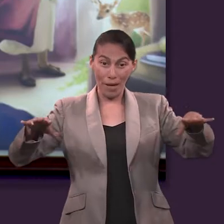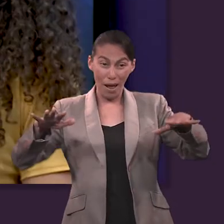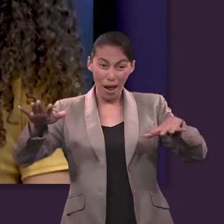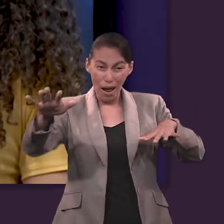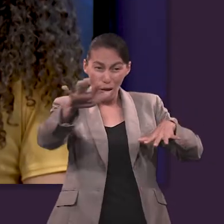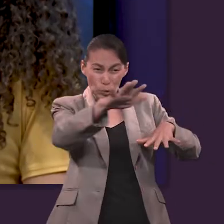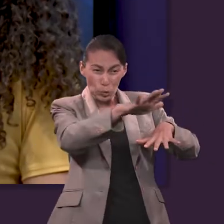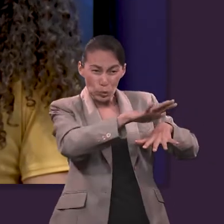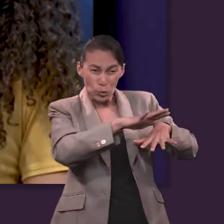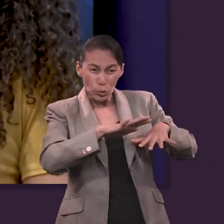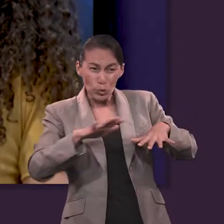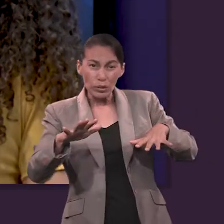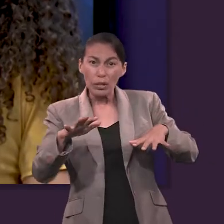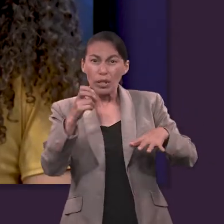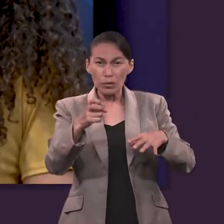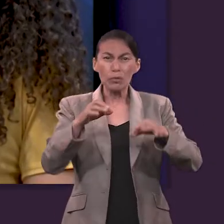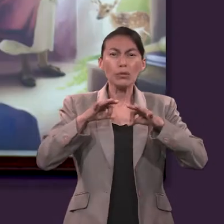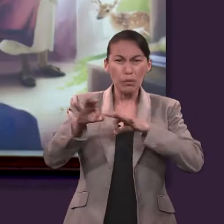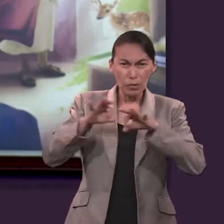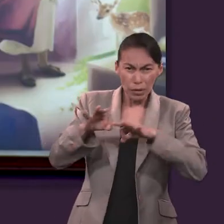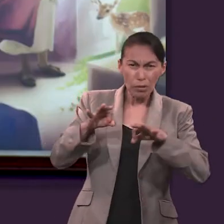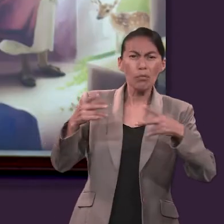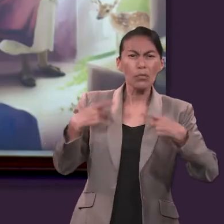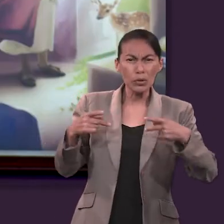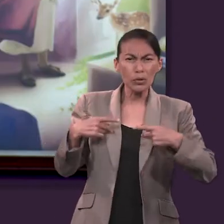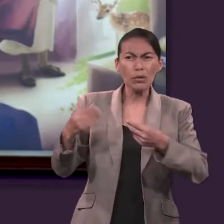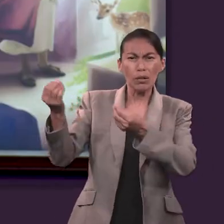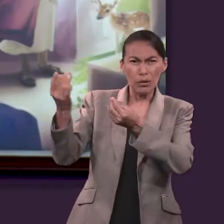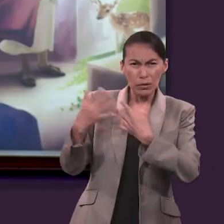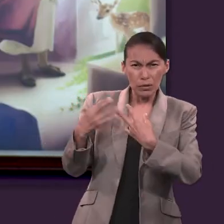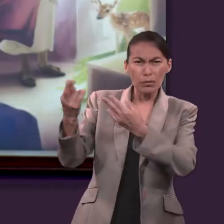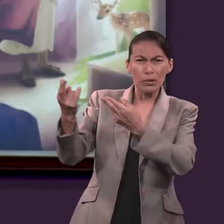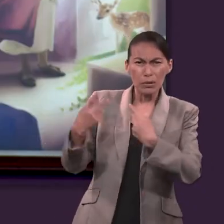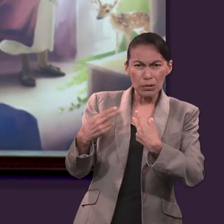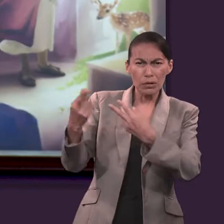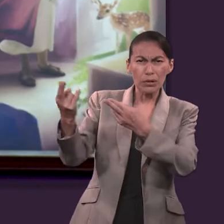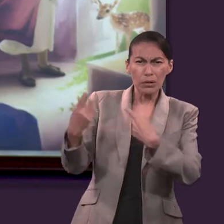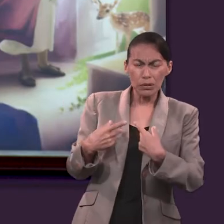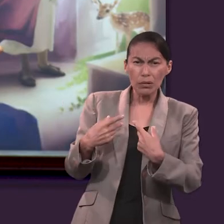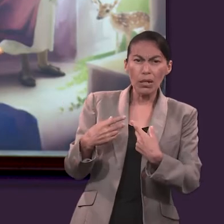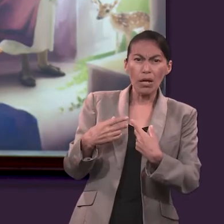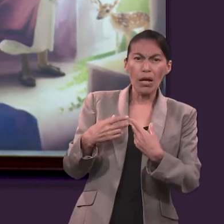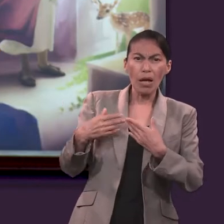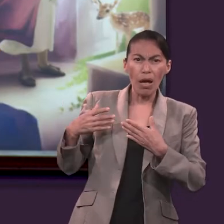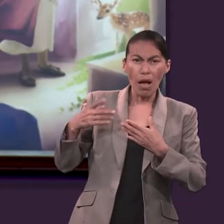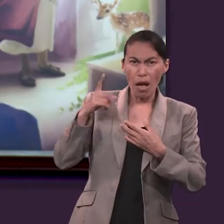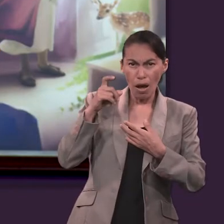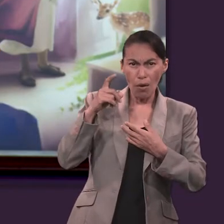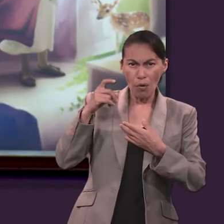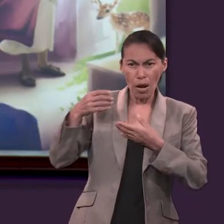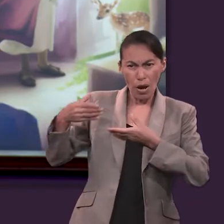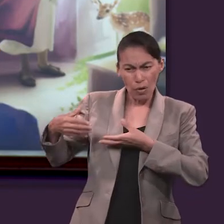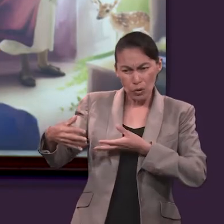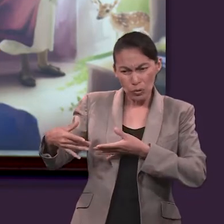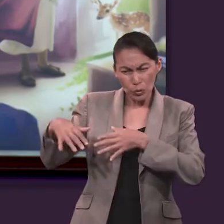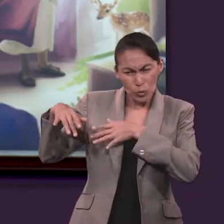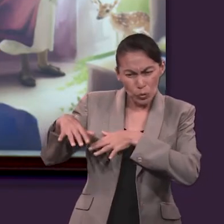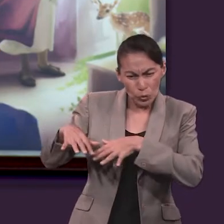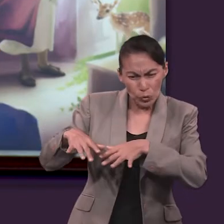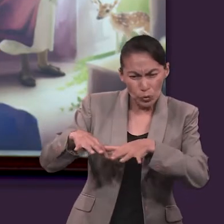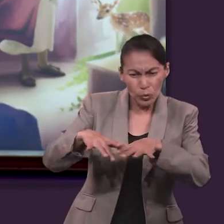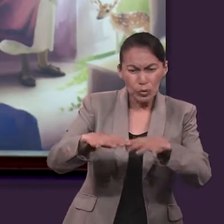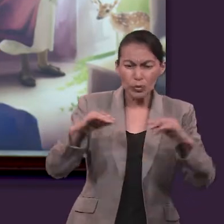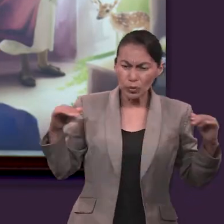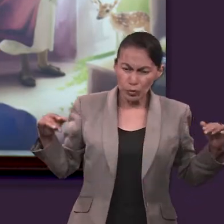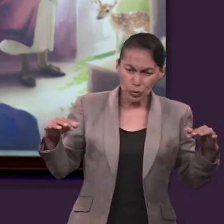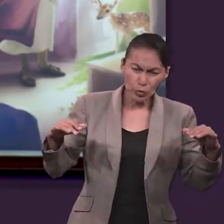fuente de vida para muchas personas, es fuente de trabajo y tal, recibe las corrientes de los manantiales, pero las recibe para